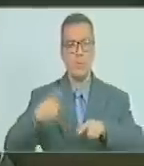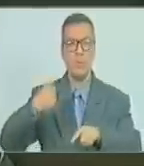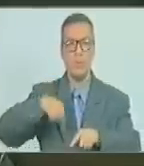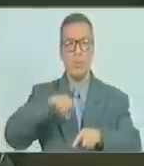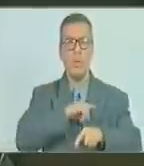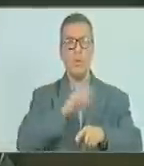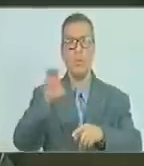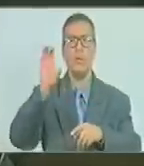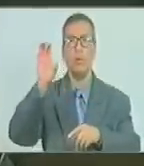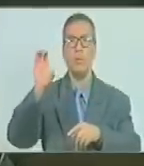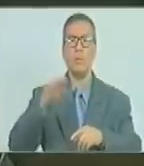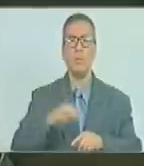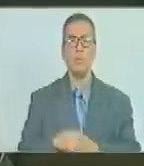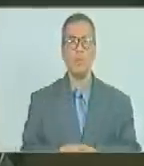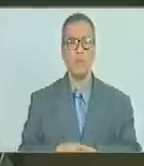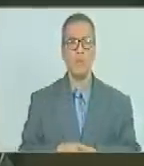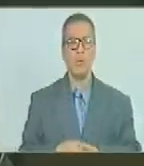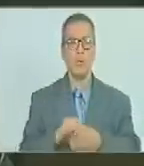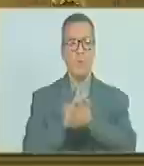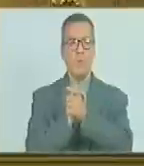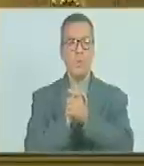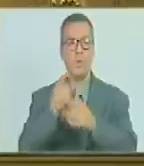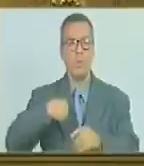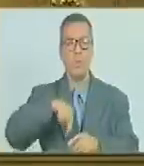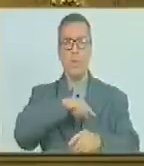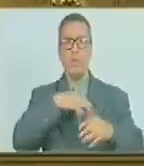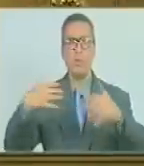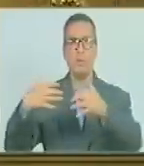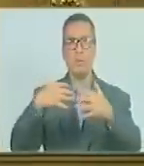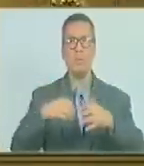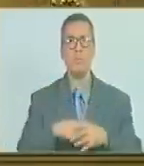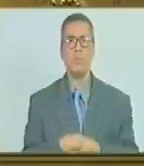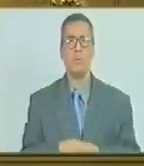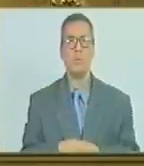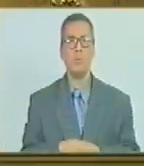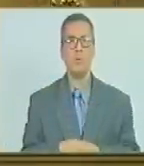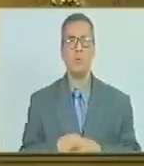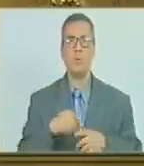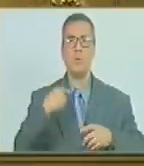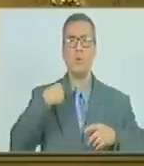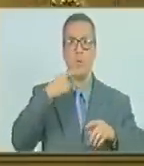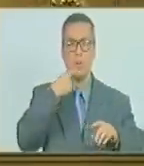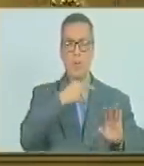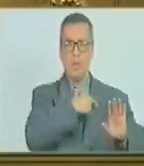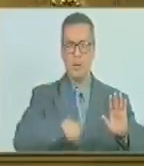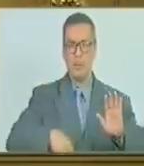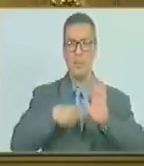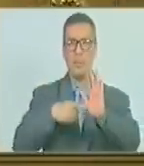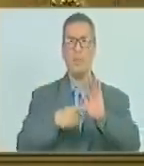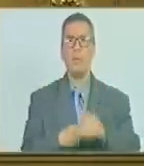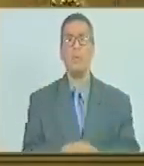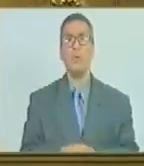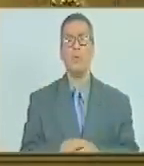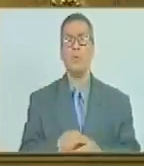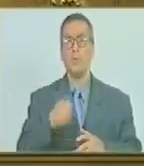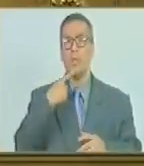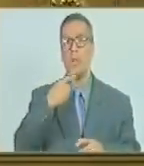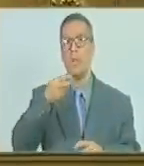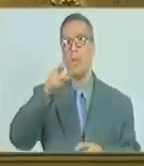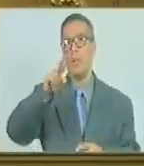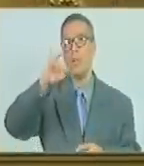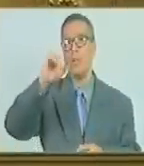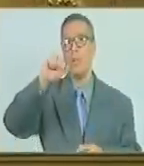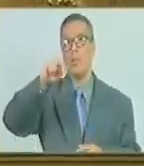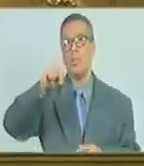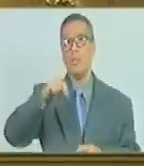nuestra patria, un amigo de nuestras luchas. El señor presidente, su excelencia Ebrahim